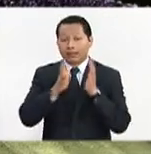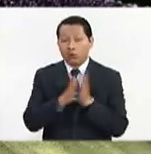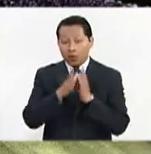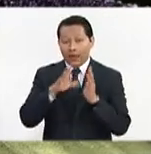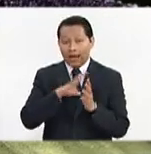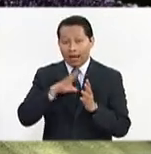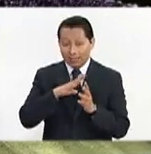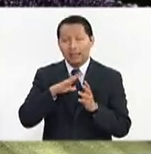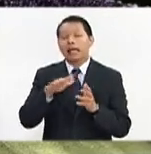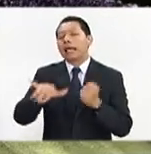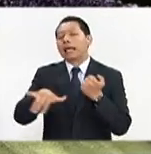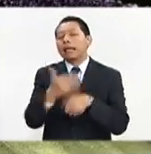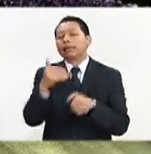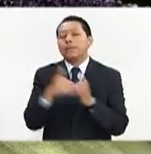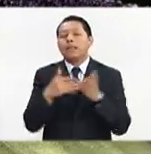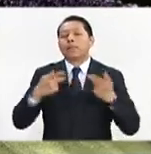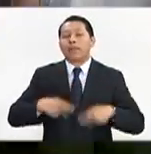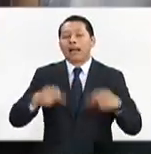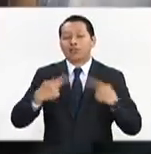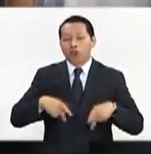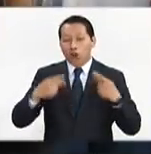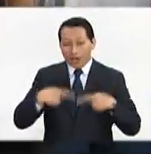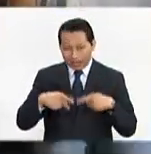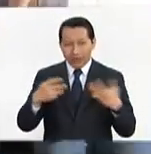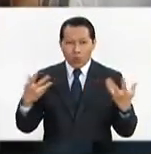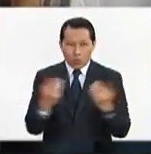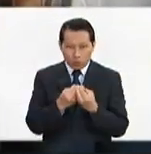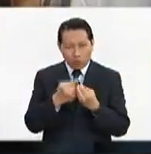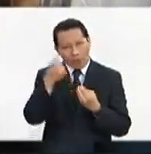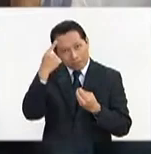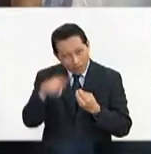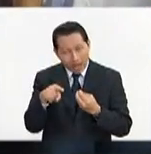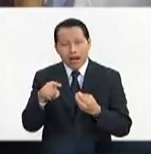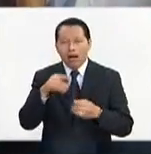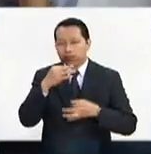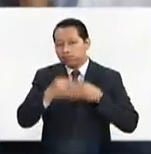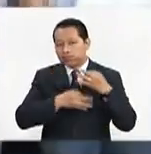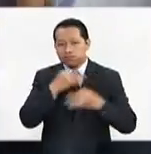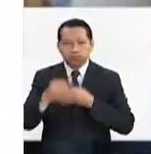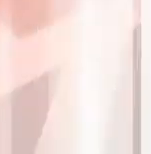por 15 mil personas para dar inicio a la campaña de salud.